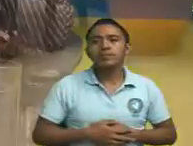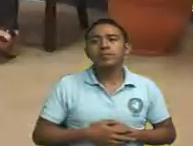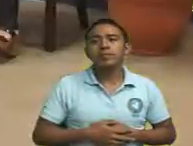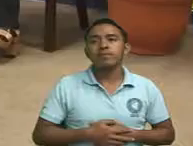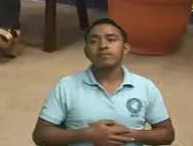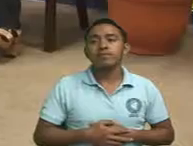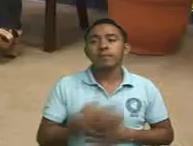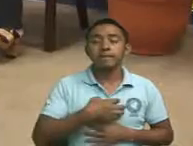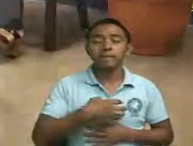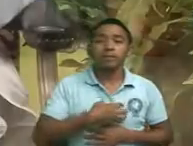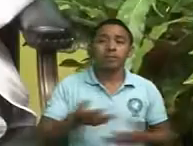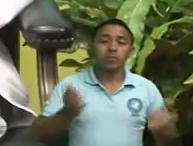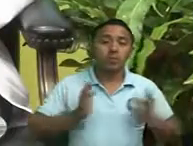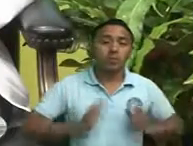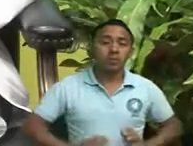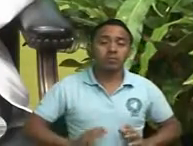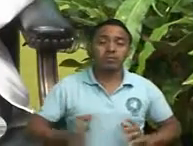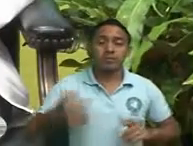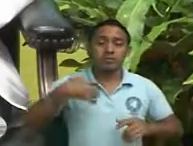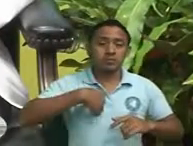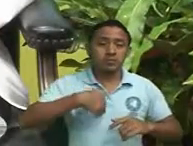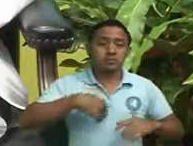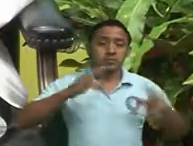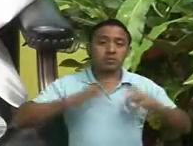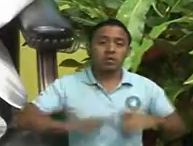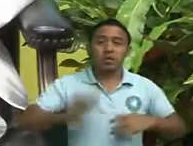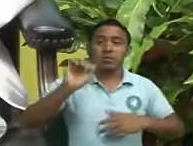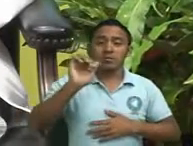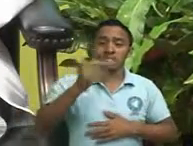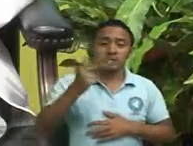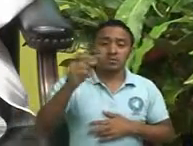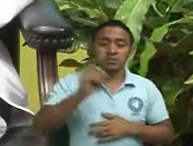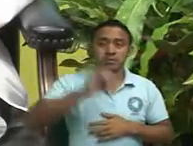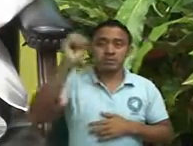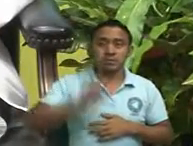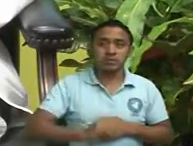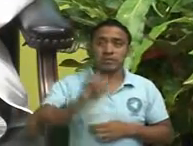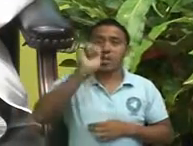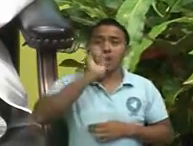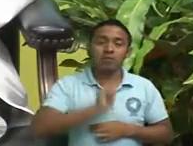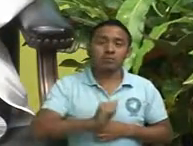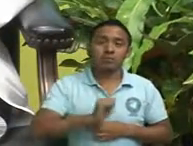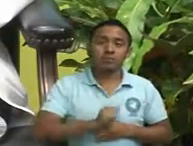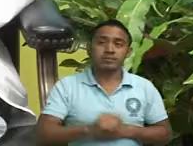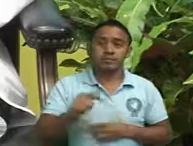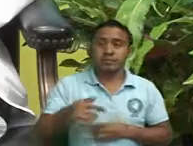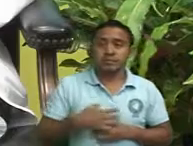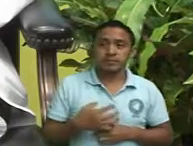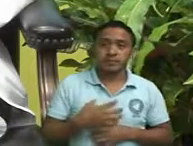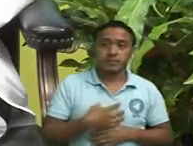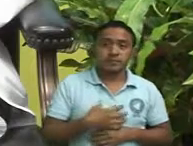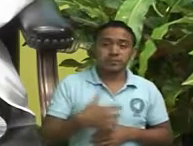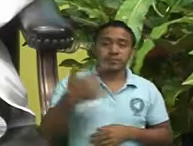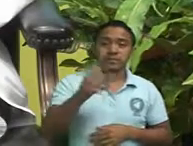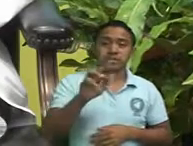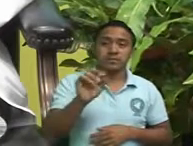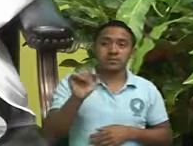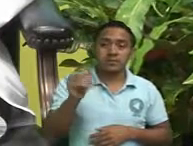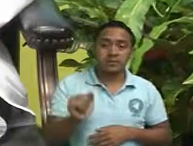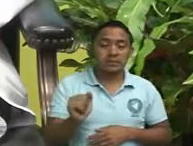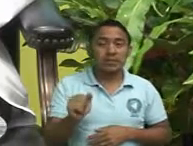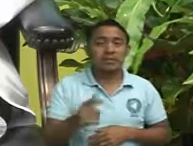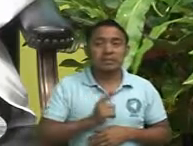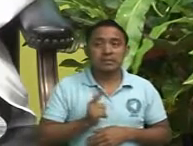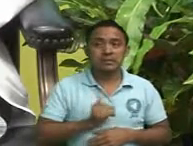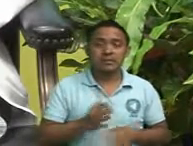nosotros, nuestro cuerpo, el 80% es agua. Uh-huh. Y al tener más grasa, esa agua no está ahí presente, entonces lo que vos más